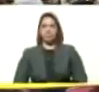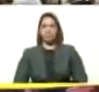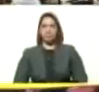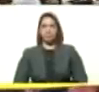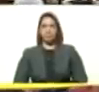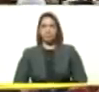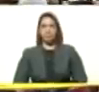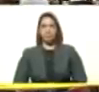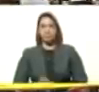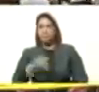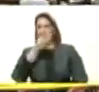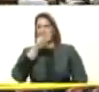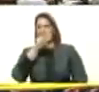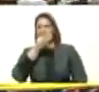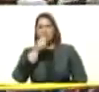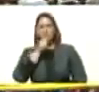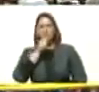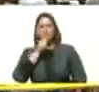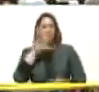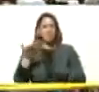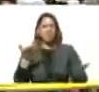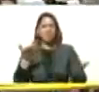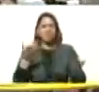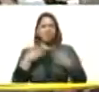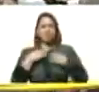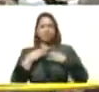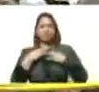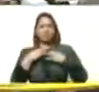Aquellos de verde, ¿quiénes son?